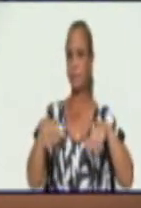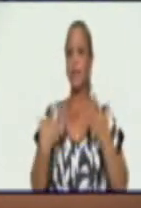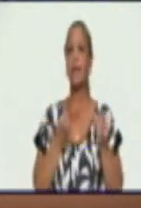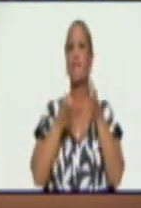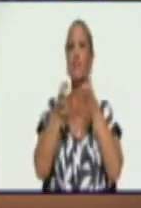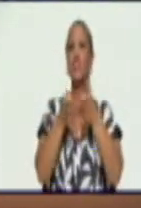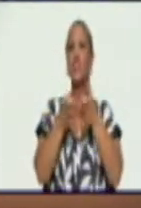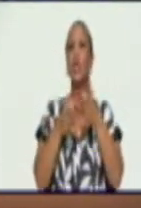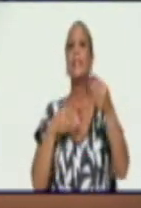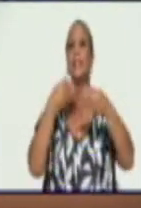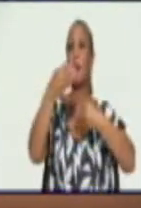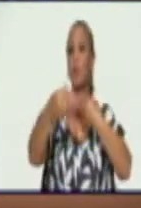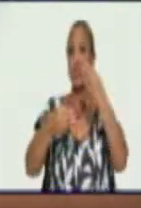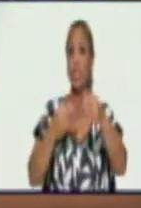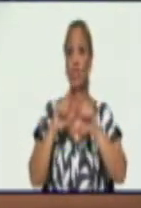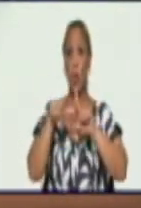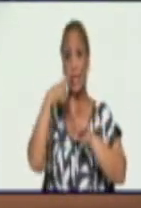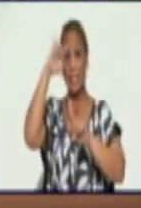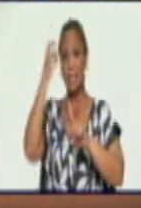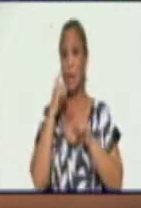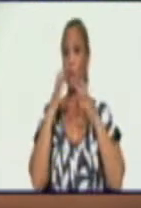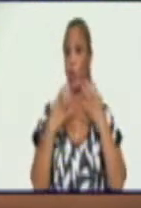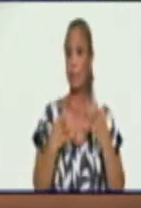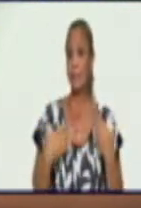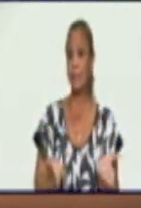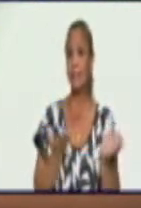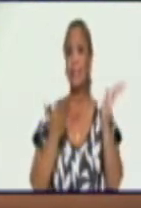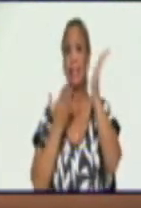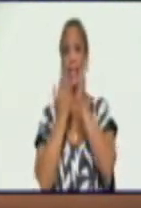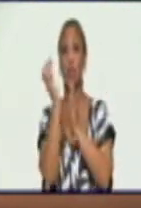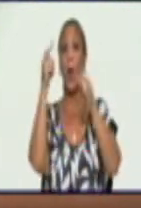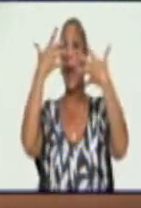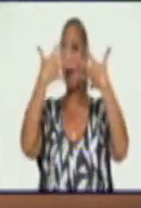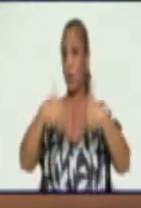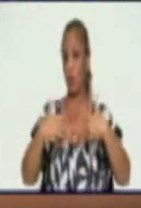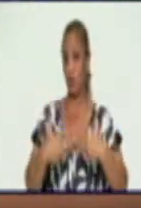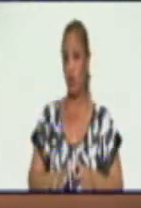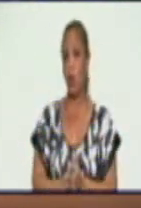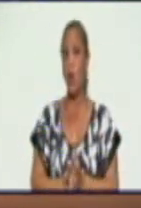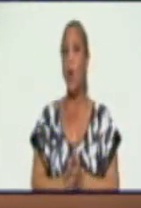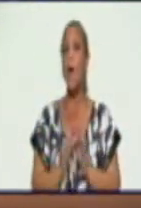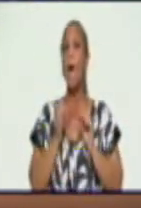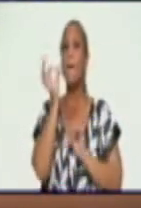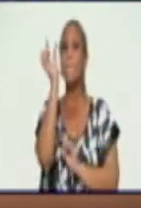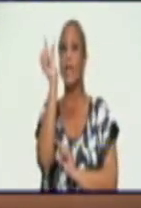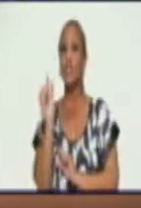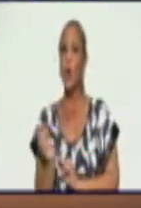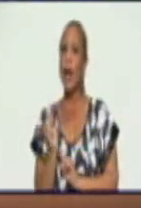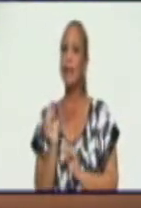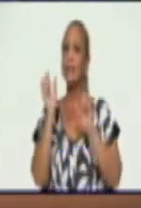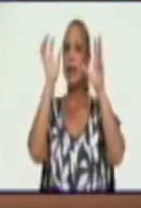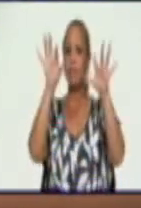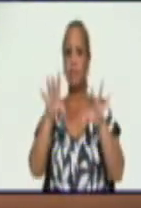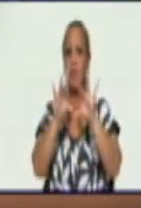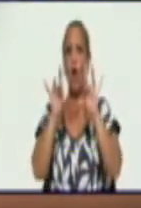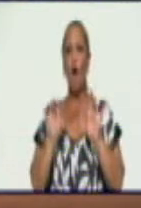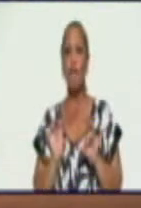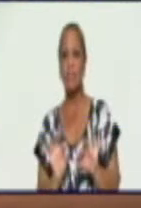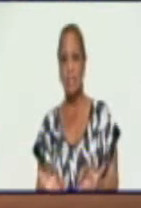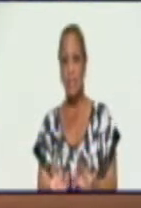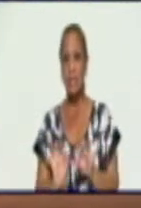de procesos que son vitales los que están directos a la producción el personal de oficina que incluso sus labores se